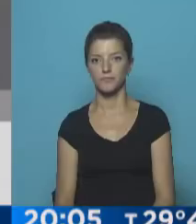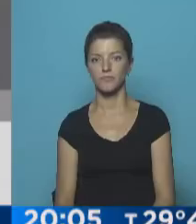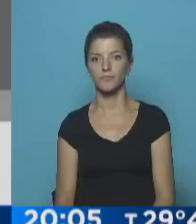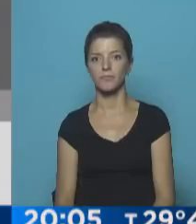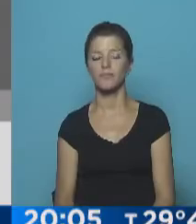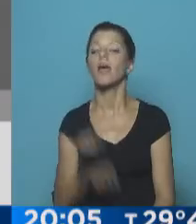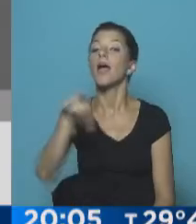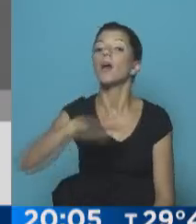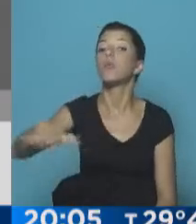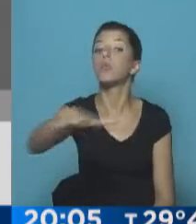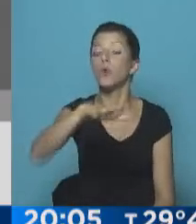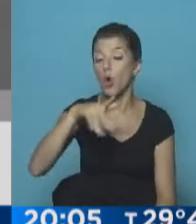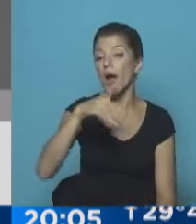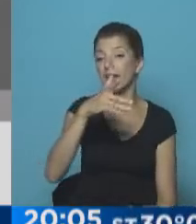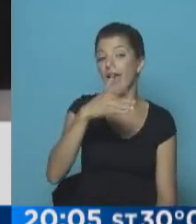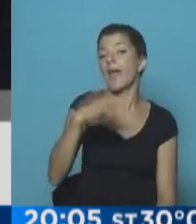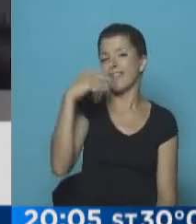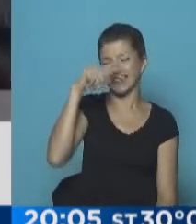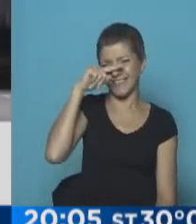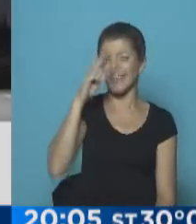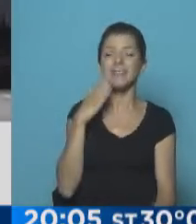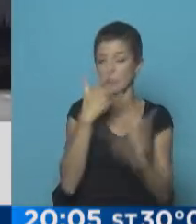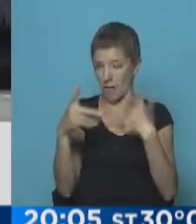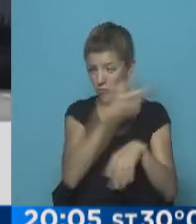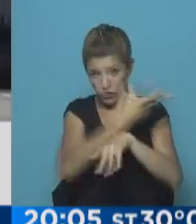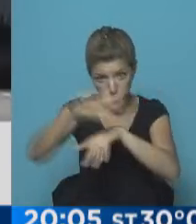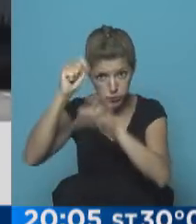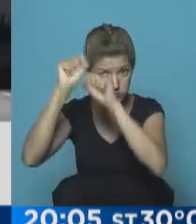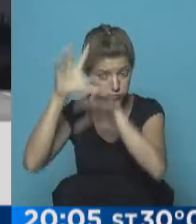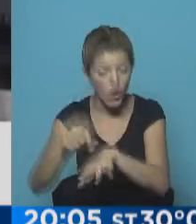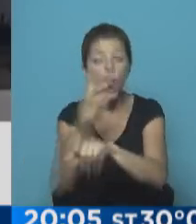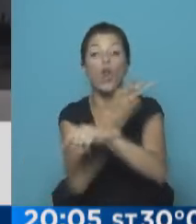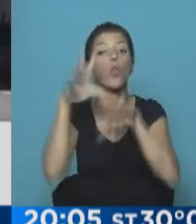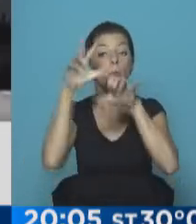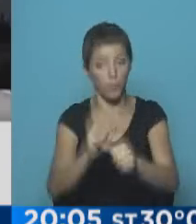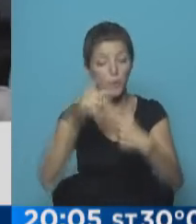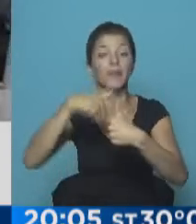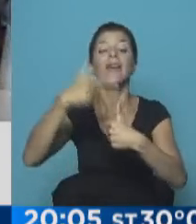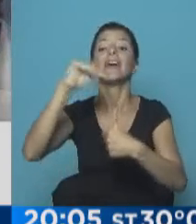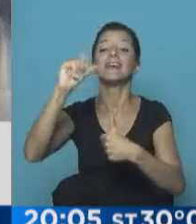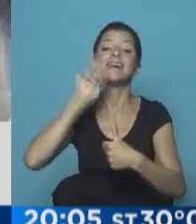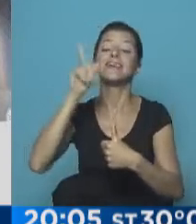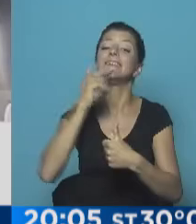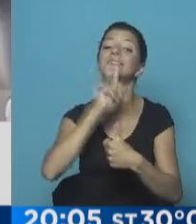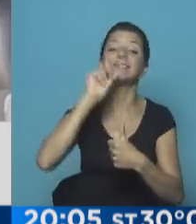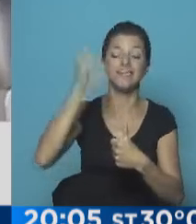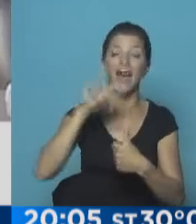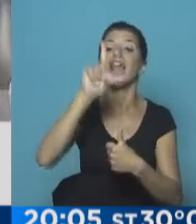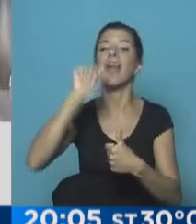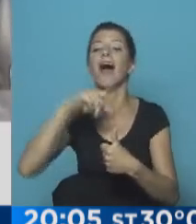Es el lugar donde fueron trasladados poco después de las 7 de la tarde Víctor Esquilachi y Cristian Lanata, los dos